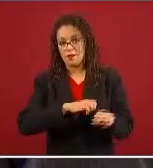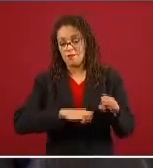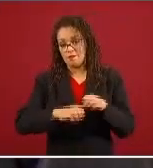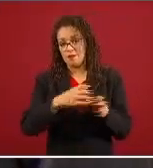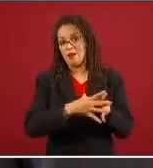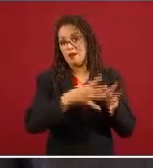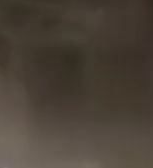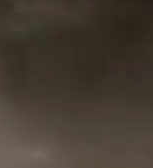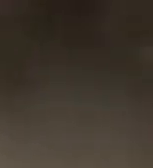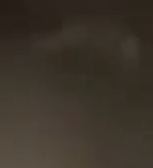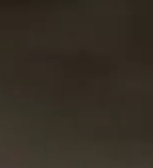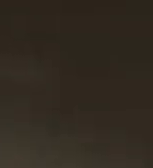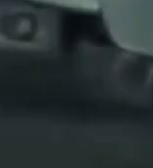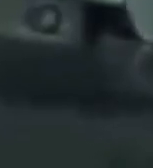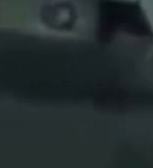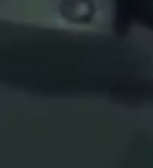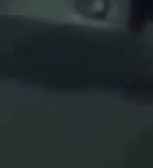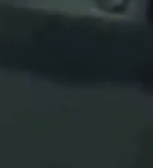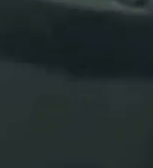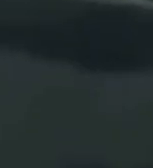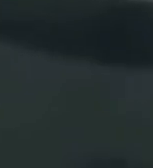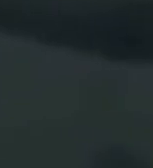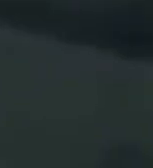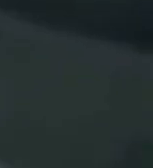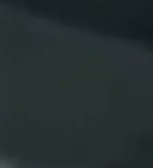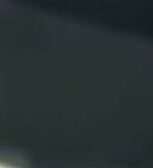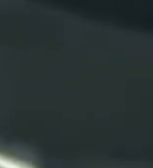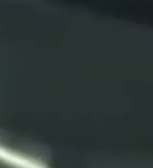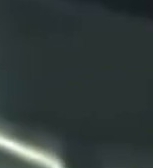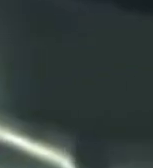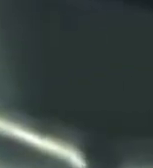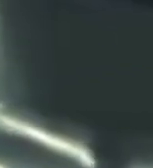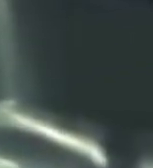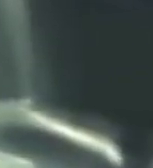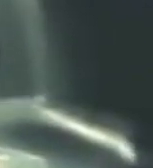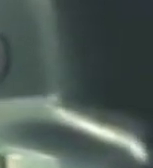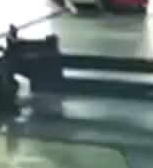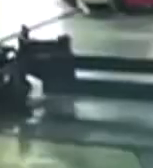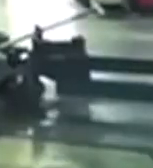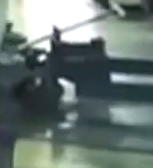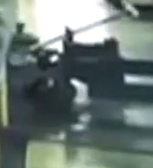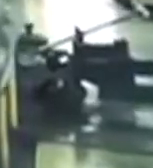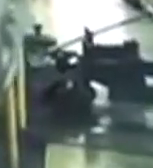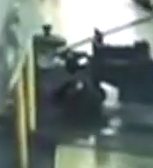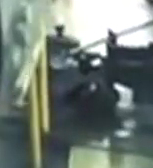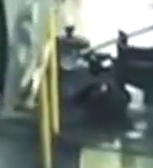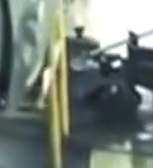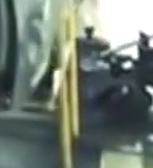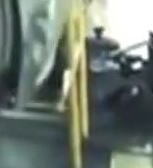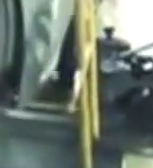las micro, pequeñas y medianas empresas del país si los grandes contribuyentes no pagan sus deudas al SAT.